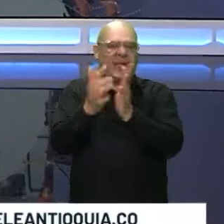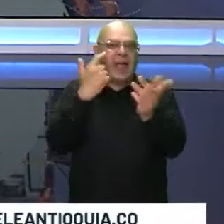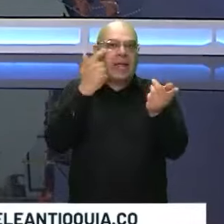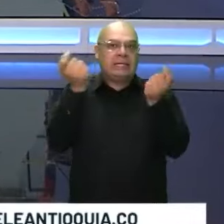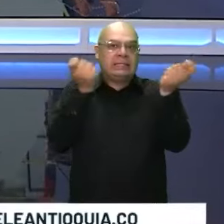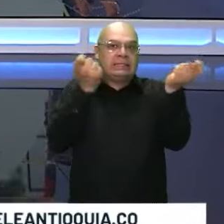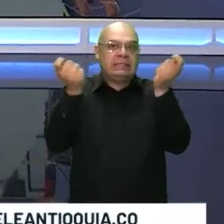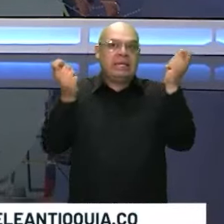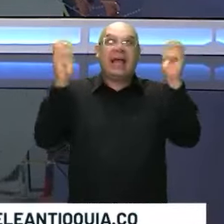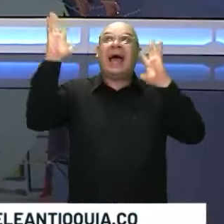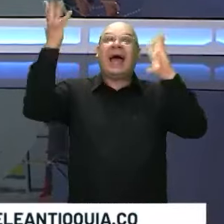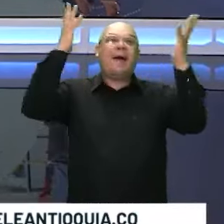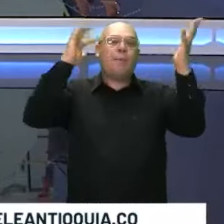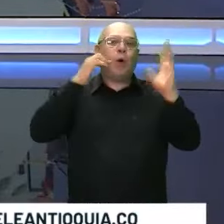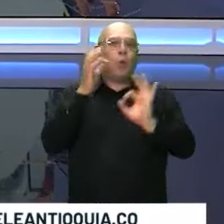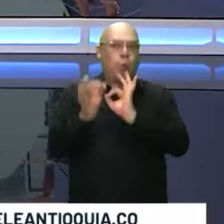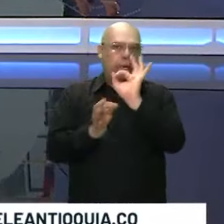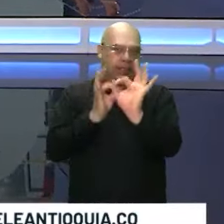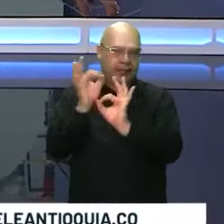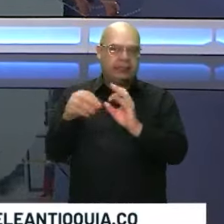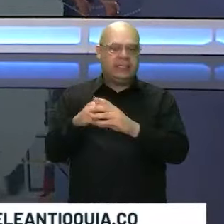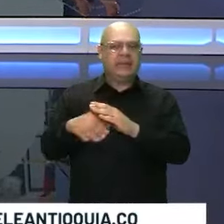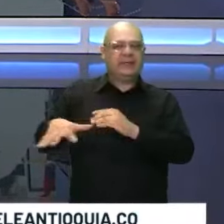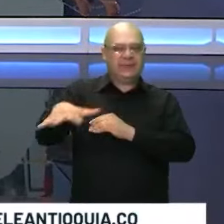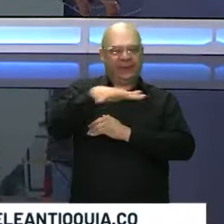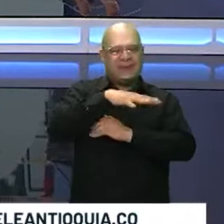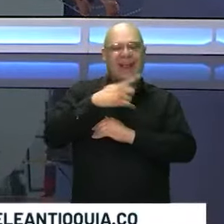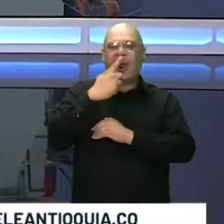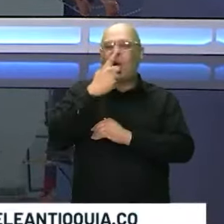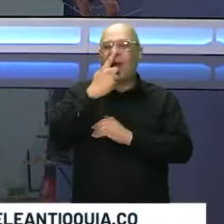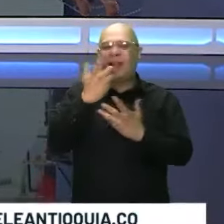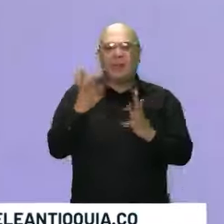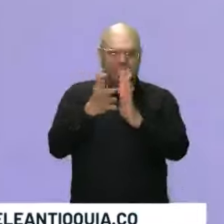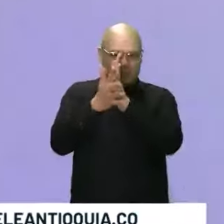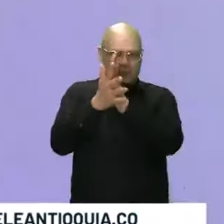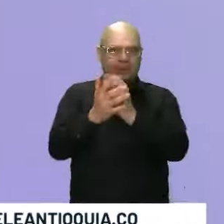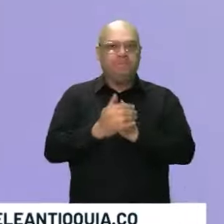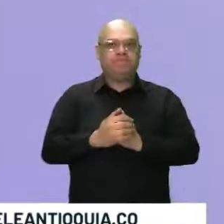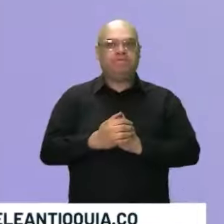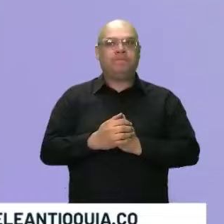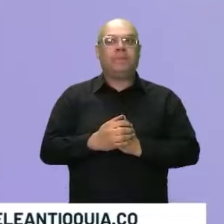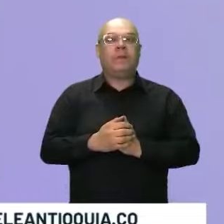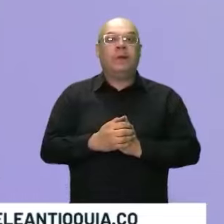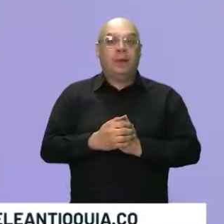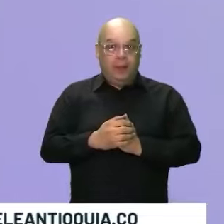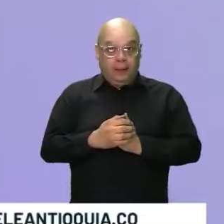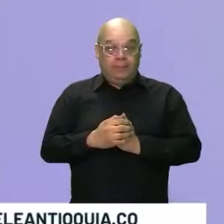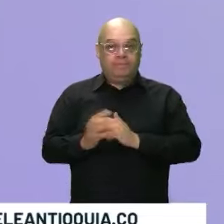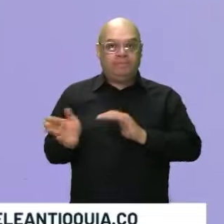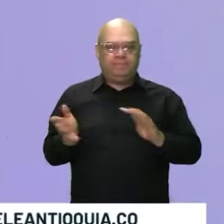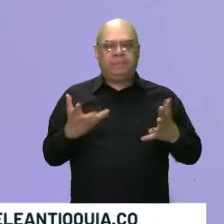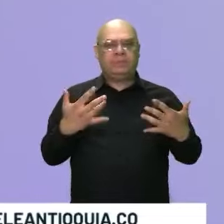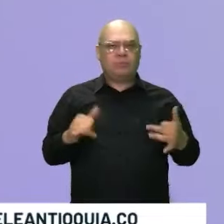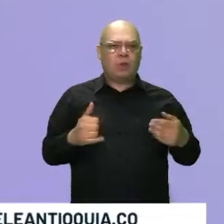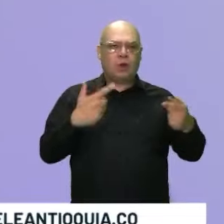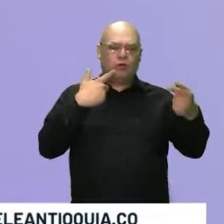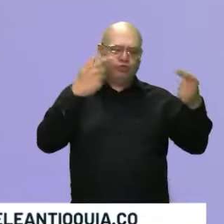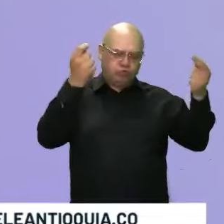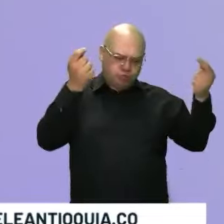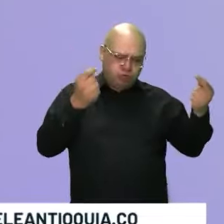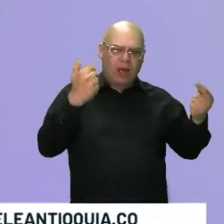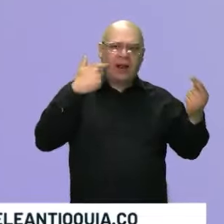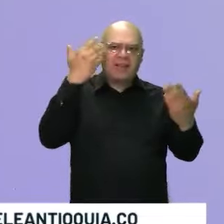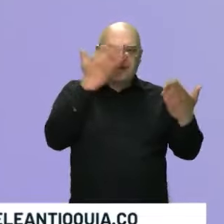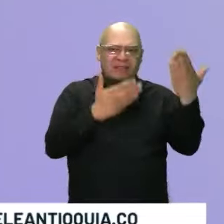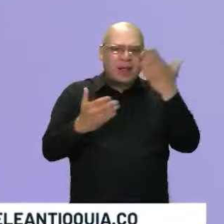árboles en la ciudad y específicamente en este sector de la ciudad. Muy bien, comenzamos entonces. Se acaba de conocer el más reciente análisis del colectivo